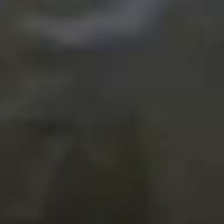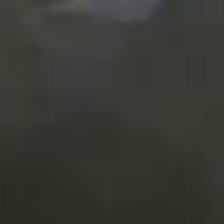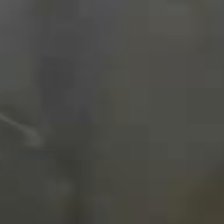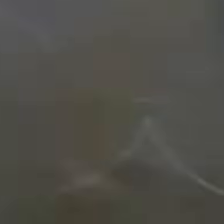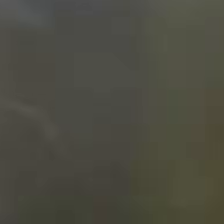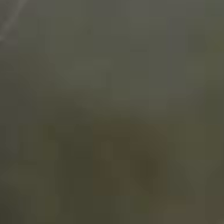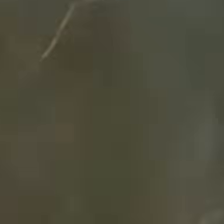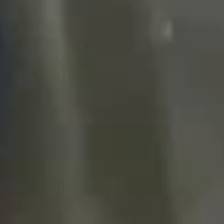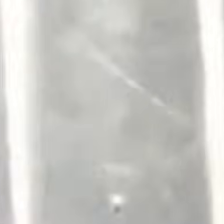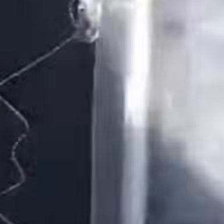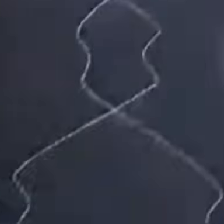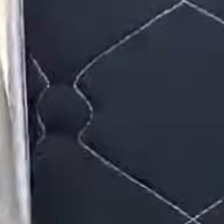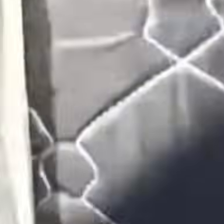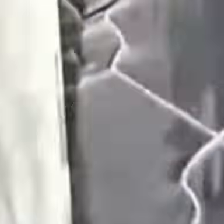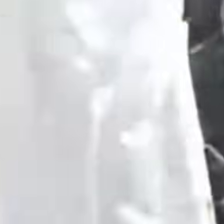trabajando.